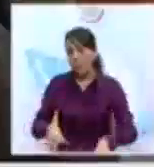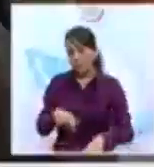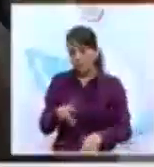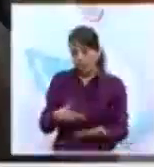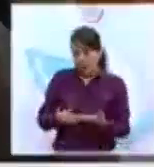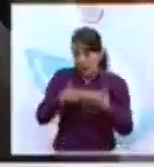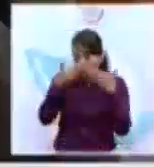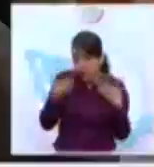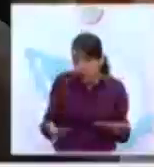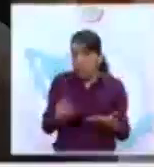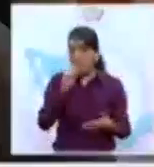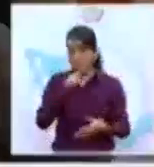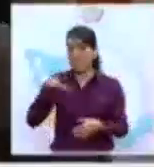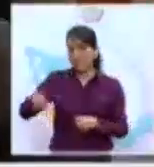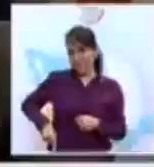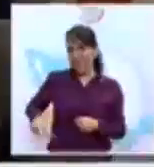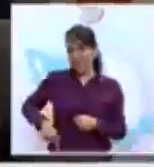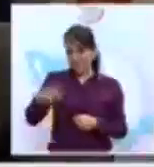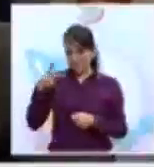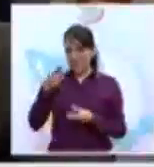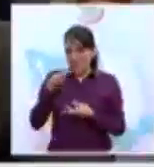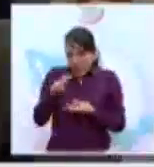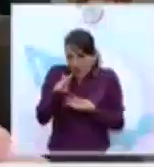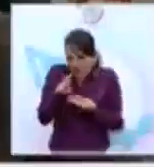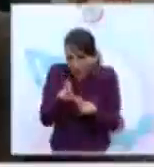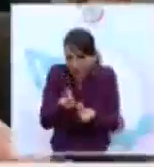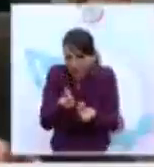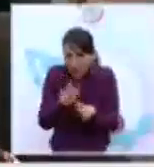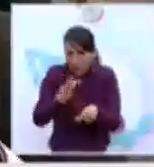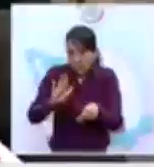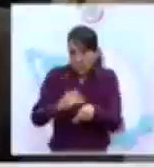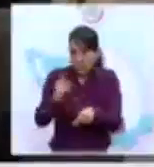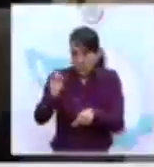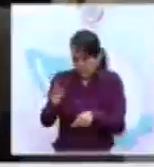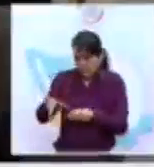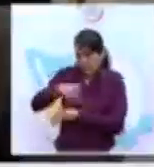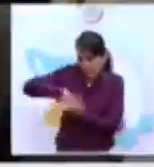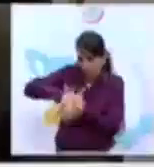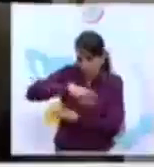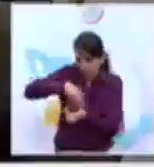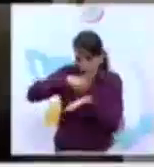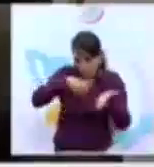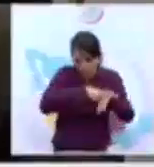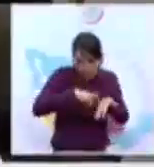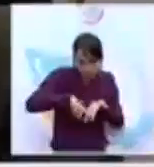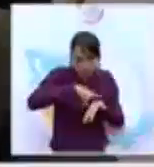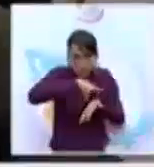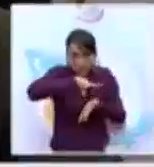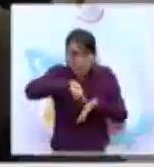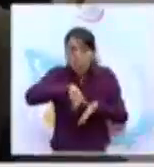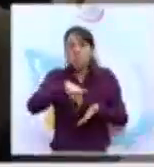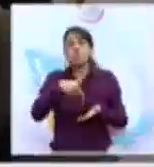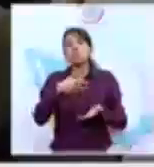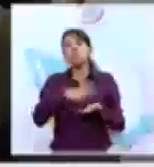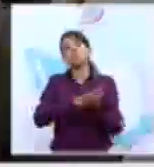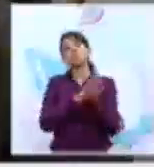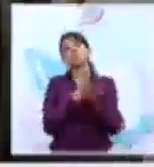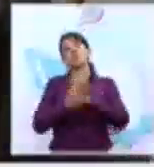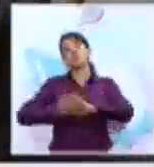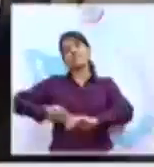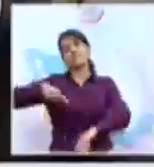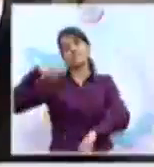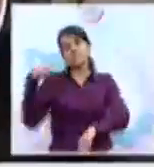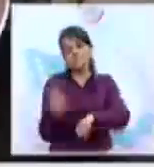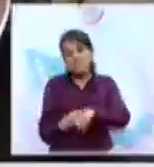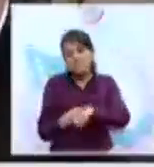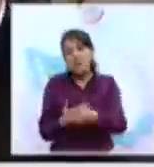en gasto público para tratar todas las enfermedades que eventualmente han venido de la mano de este tipo de inversiones. Y